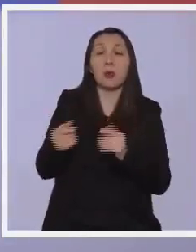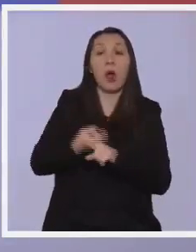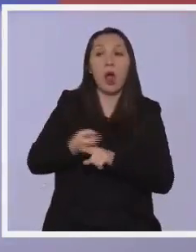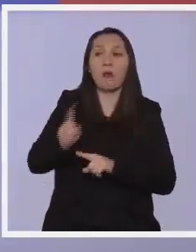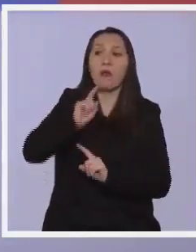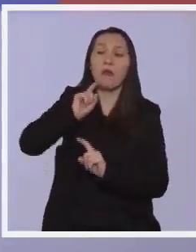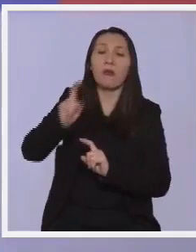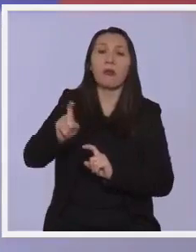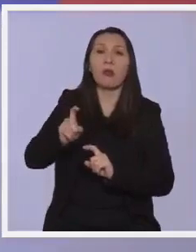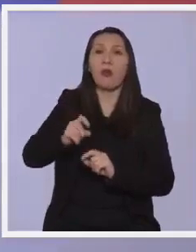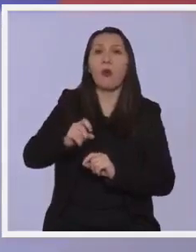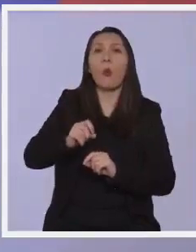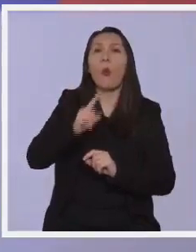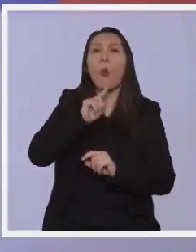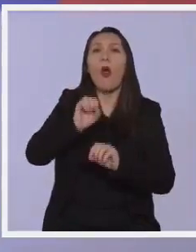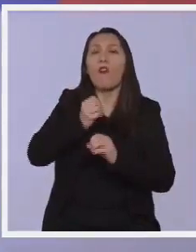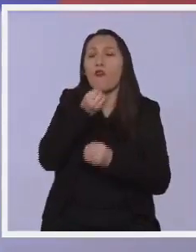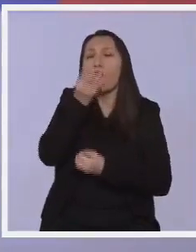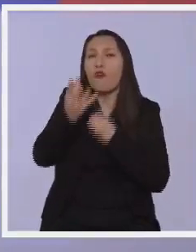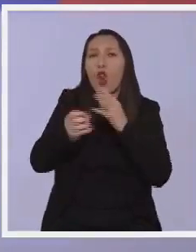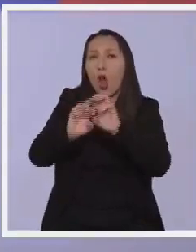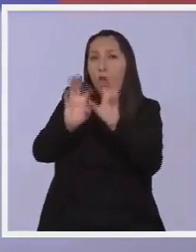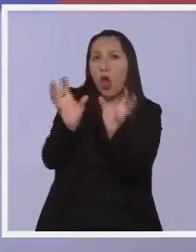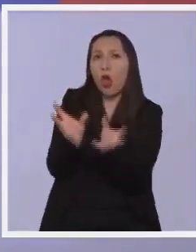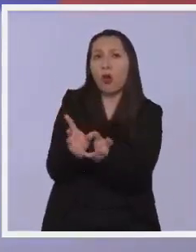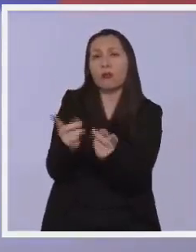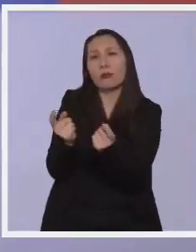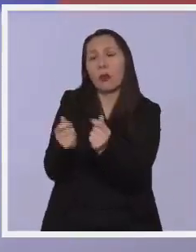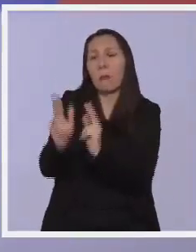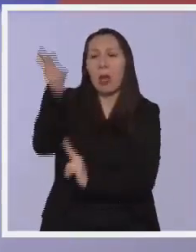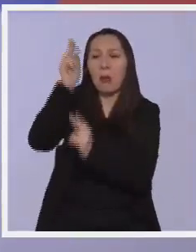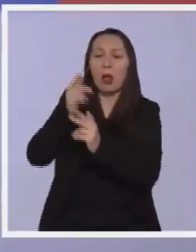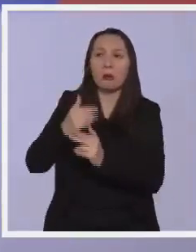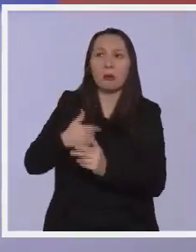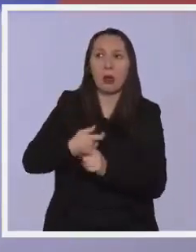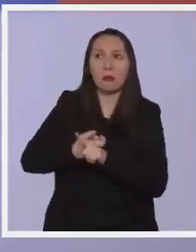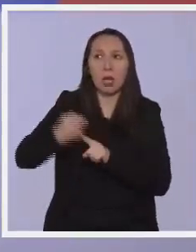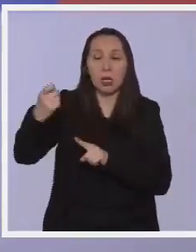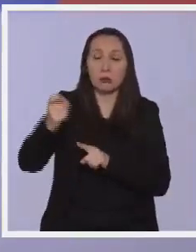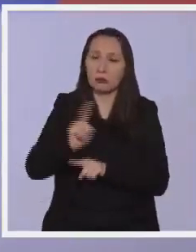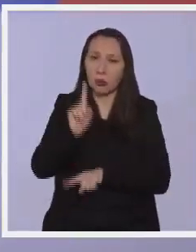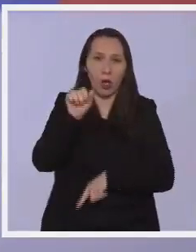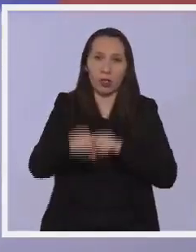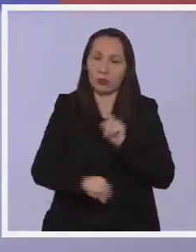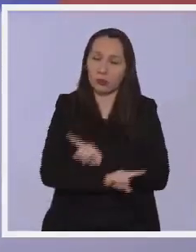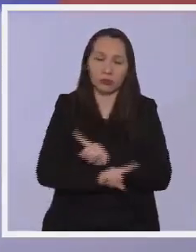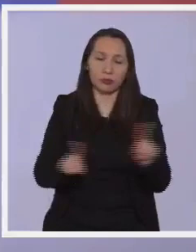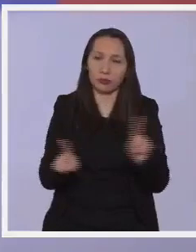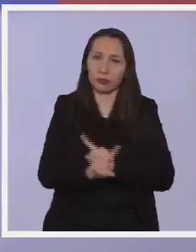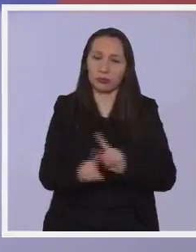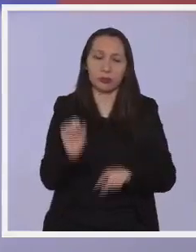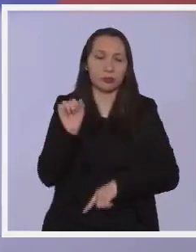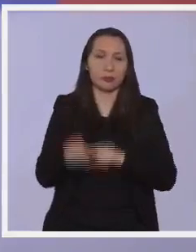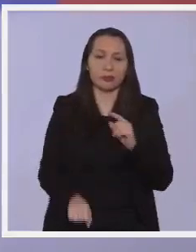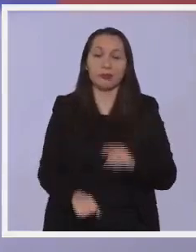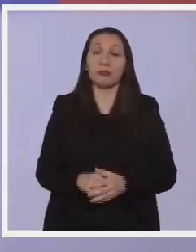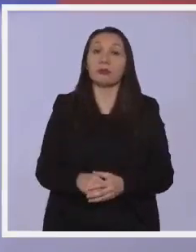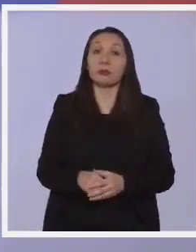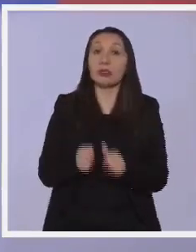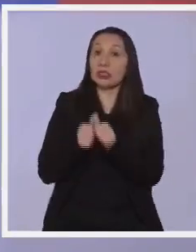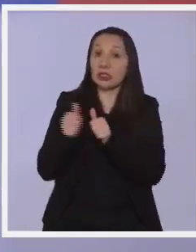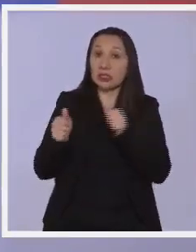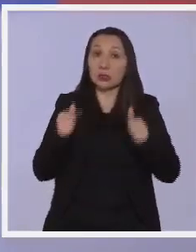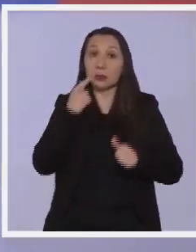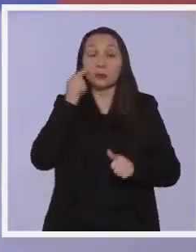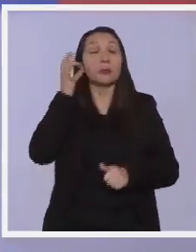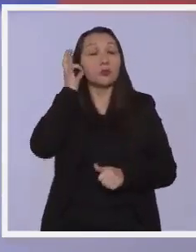amenaza, una corona de flores y un par de balazos. Eso no es aceptable, no lo vamos a permitir. Así que a los dirigentes,